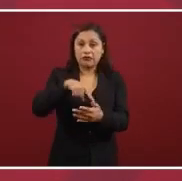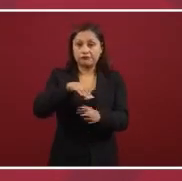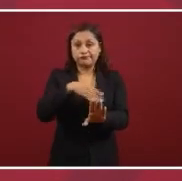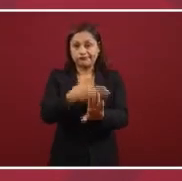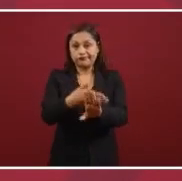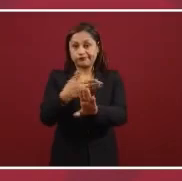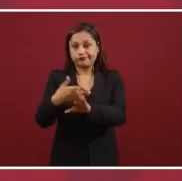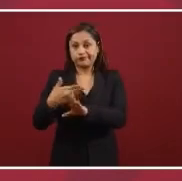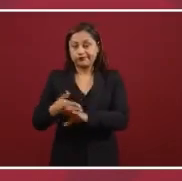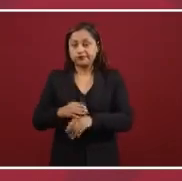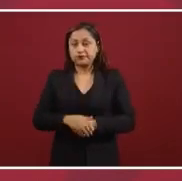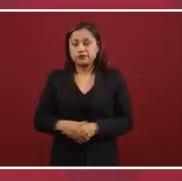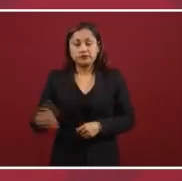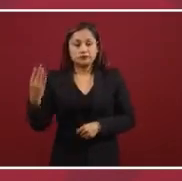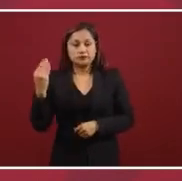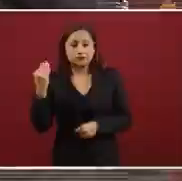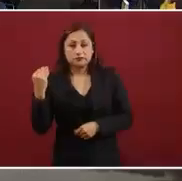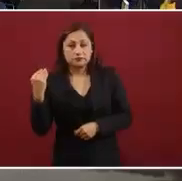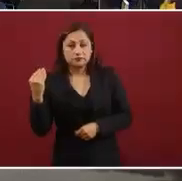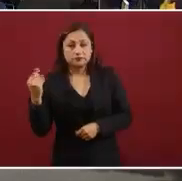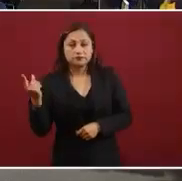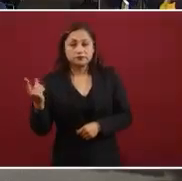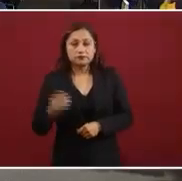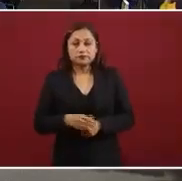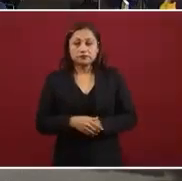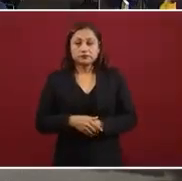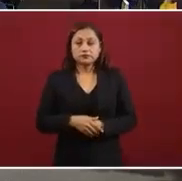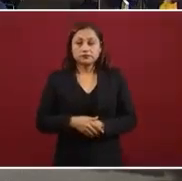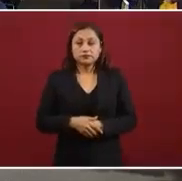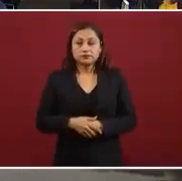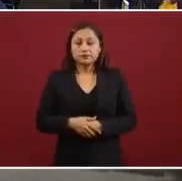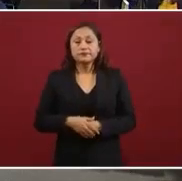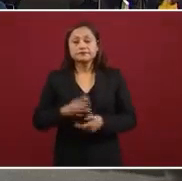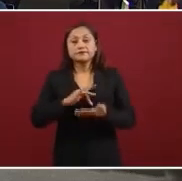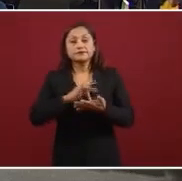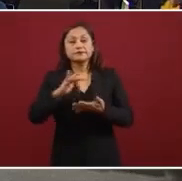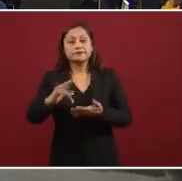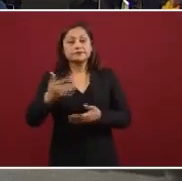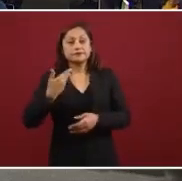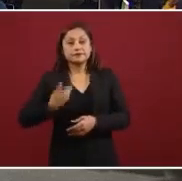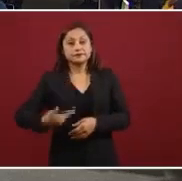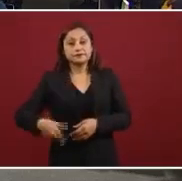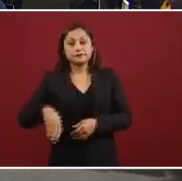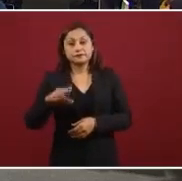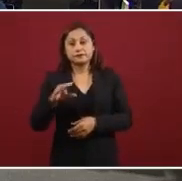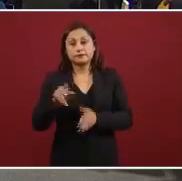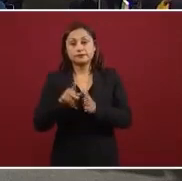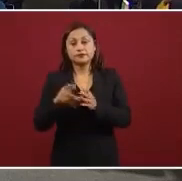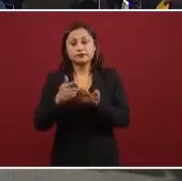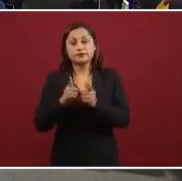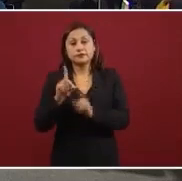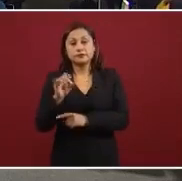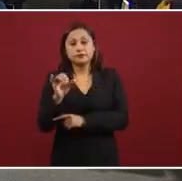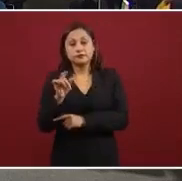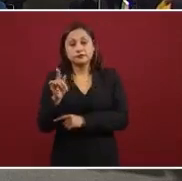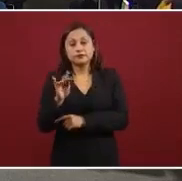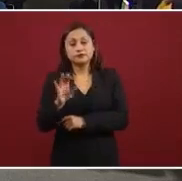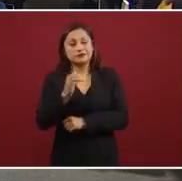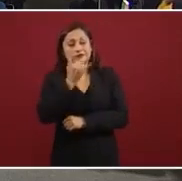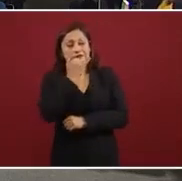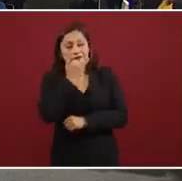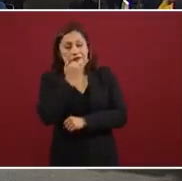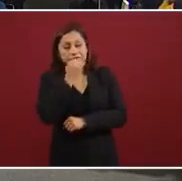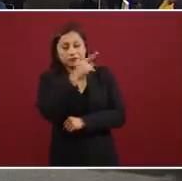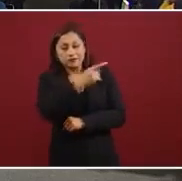La crítica es porque, por ejemplo, a los manifestantes. Muchas gracias, Lidia Lista de Grupo Expansión. Perdón, presidente, no se exageró, porque